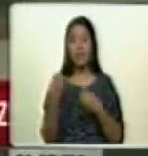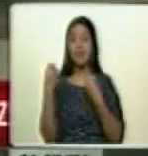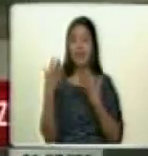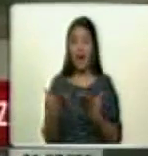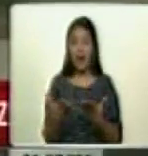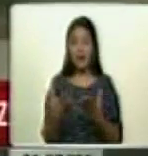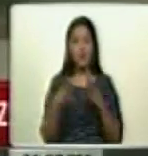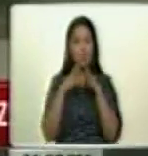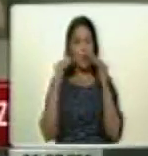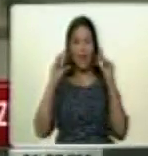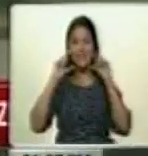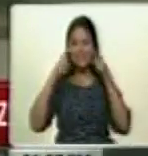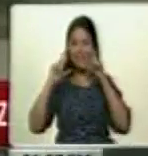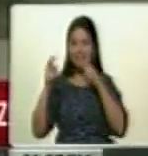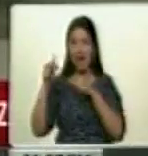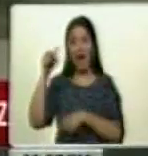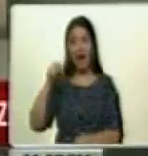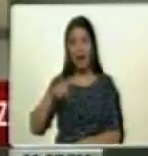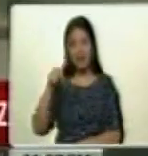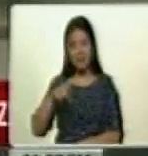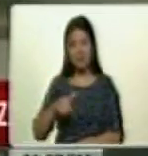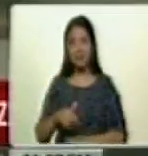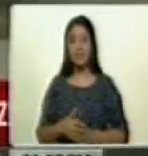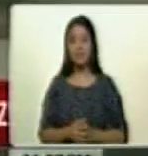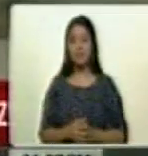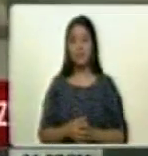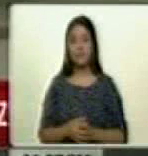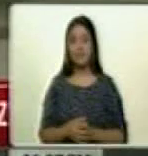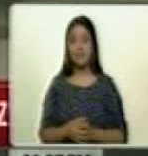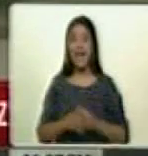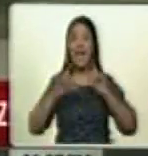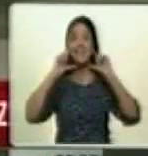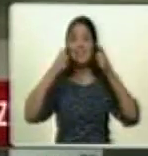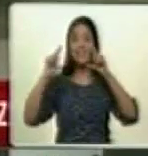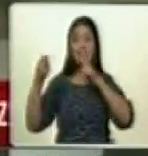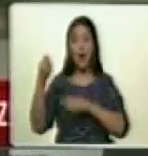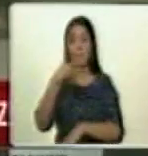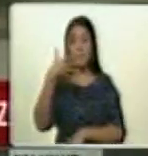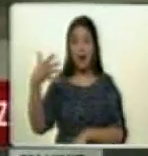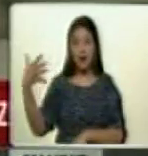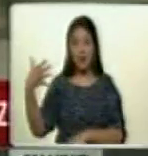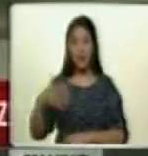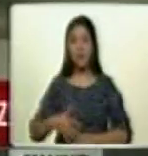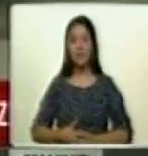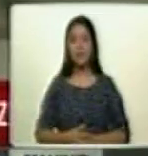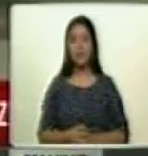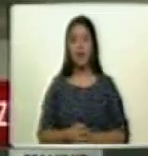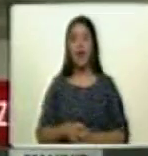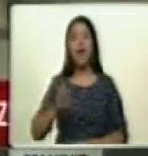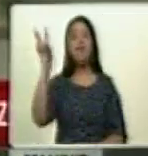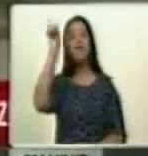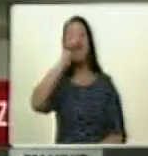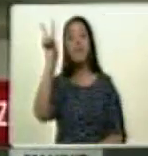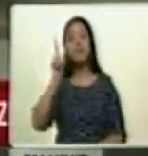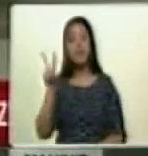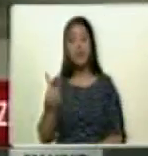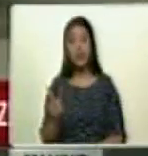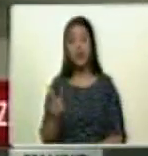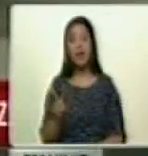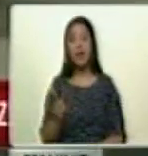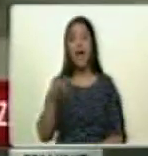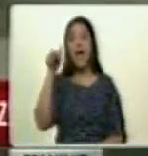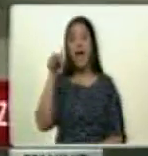los cereales. Aquí en el maíz blanco, vicepresidente, Venezuela entera,